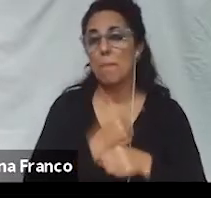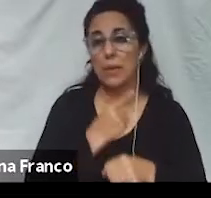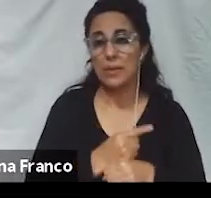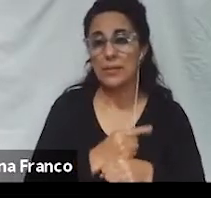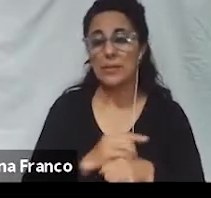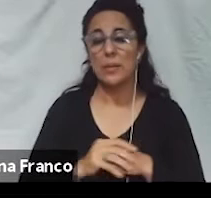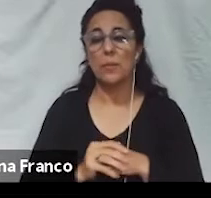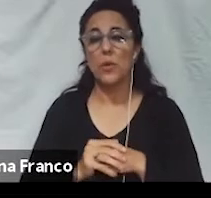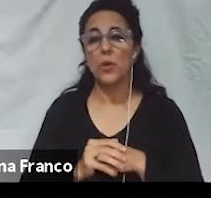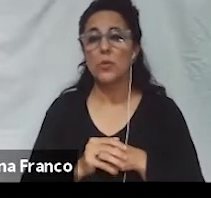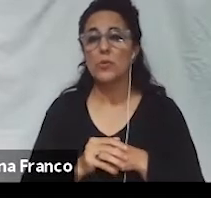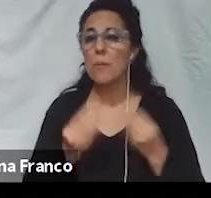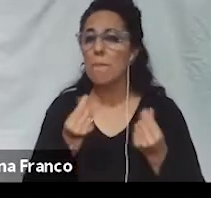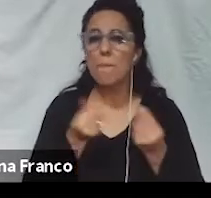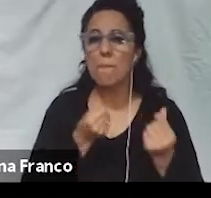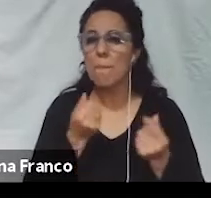son